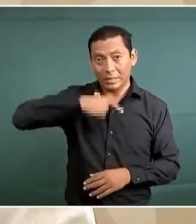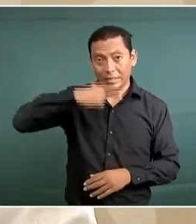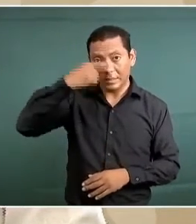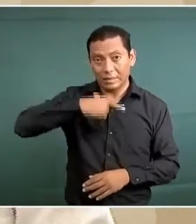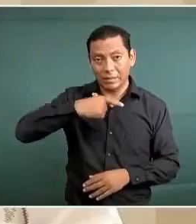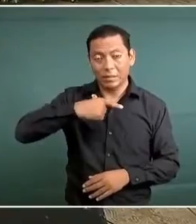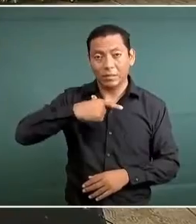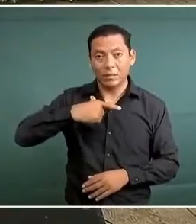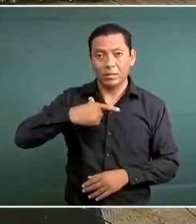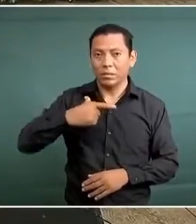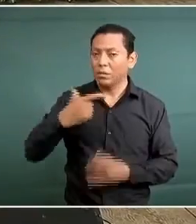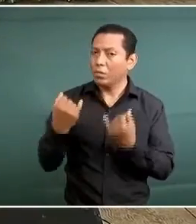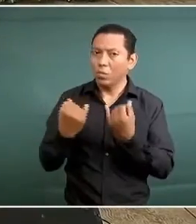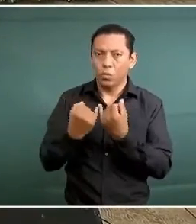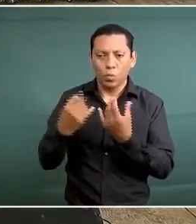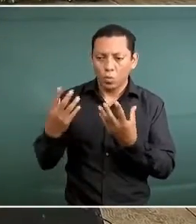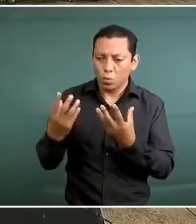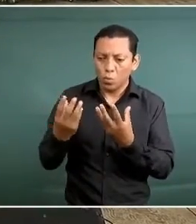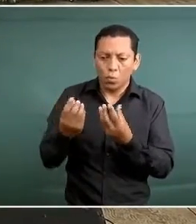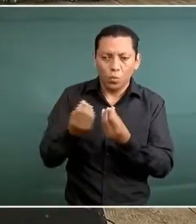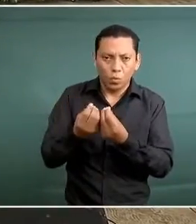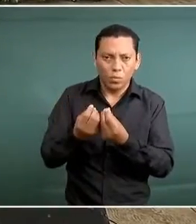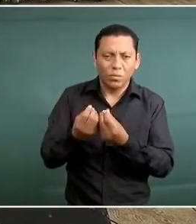incluidos ya los más de